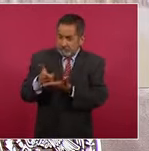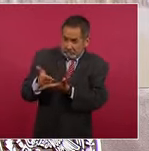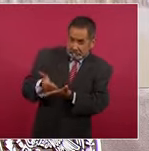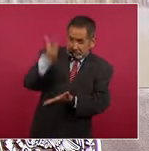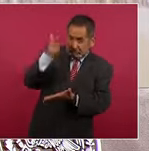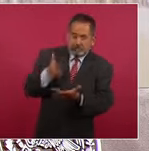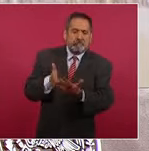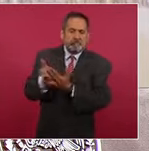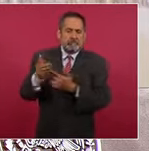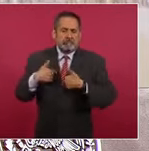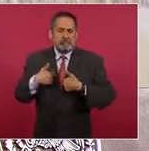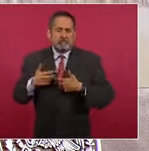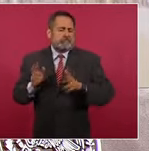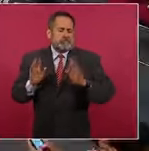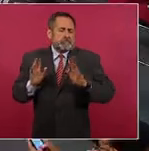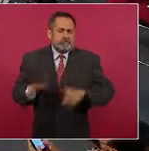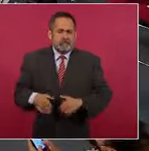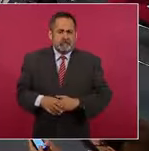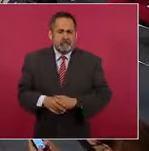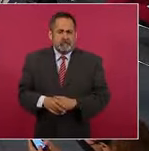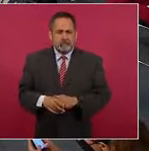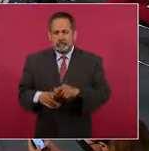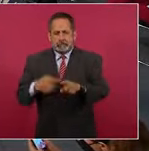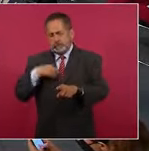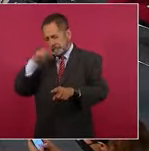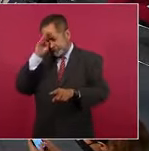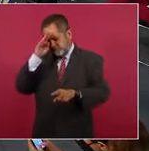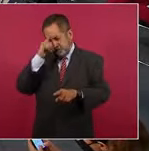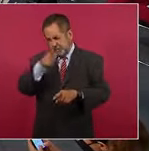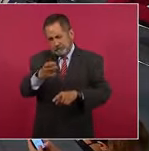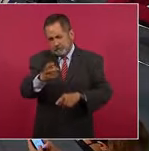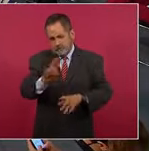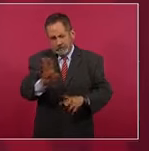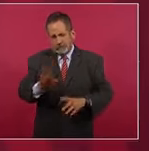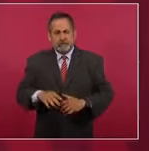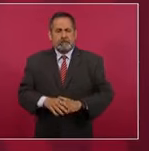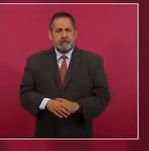No lo considero.